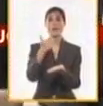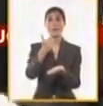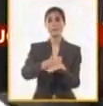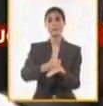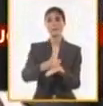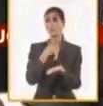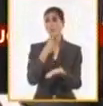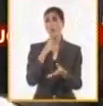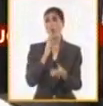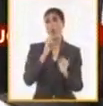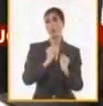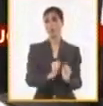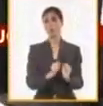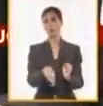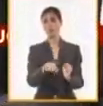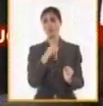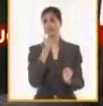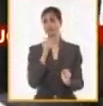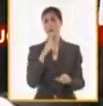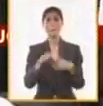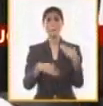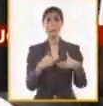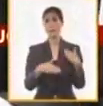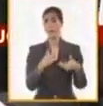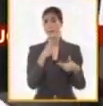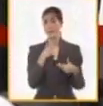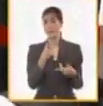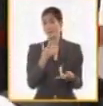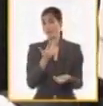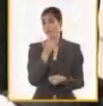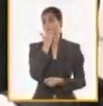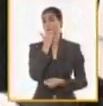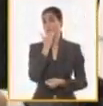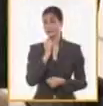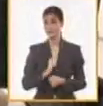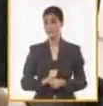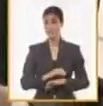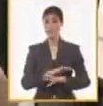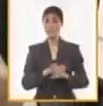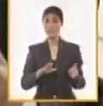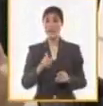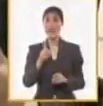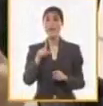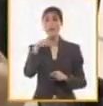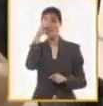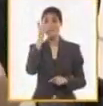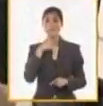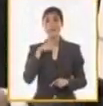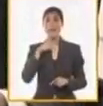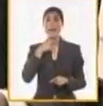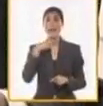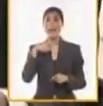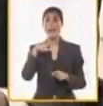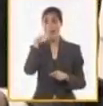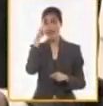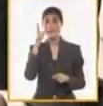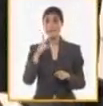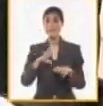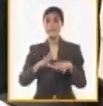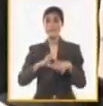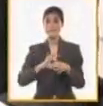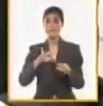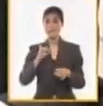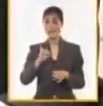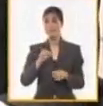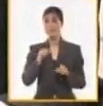bajo el régimen actual, ya que eso sería un gran crimen. Kiev y el propio Zelensky esperaban que el apoyo de Estados Unidos fuera eterno, pero